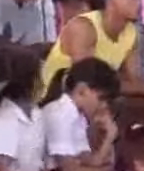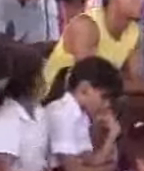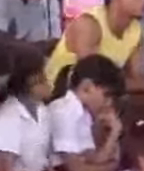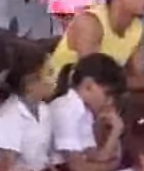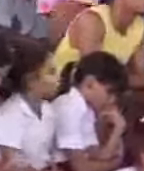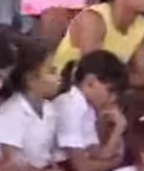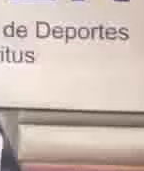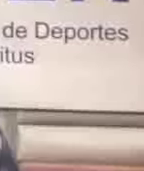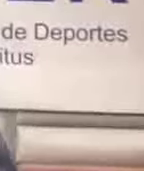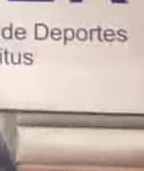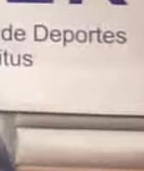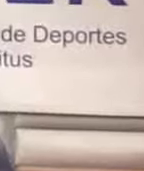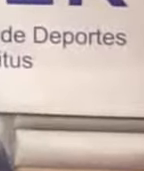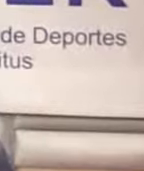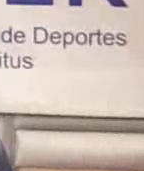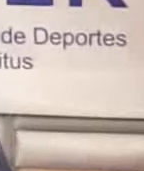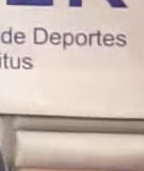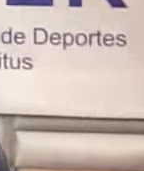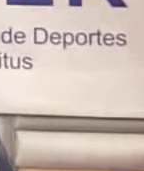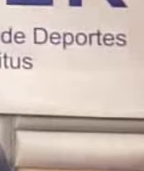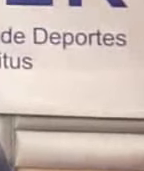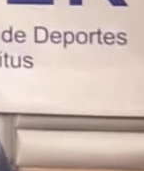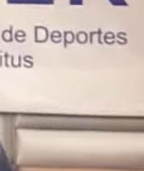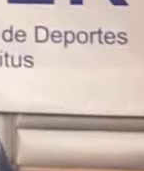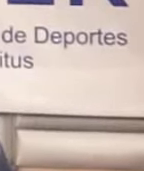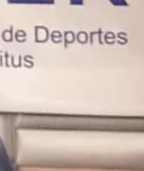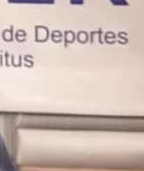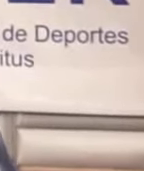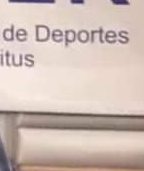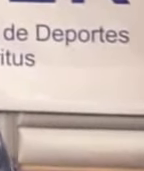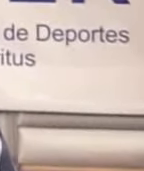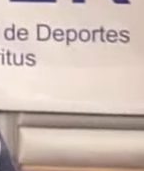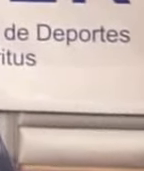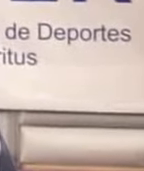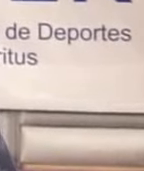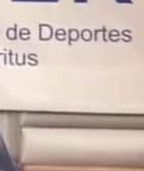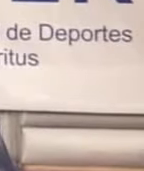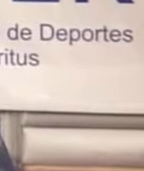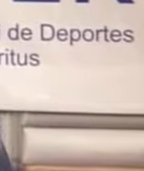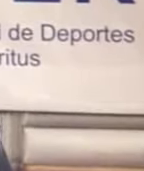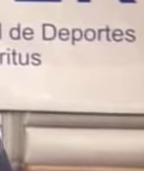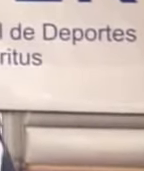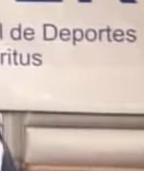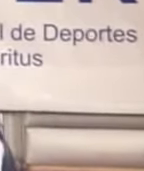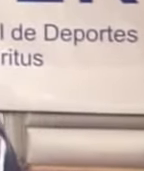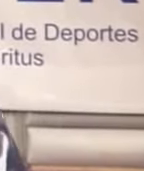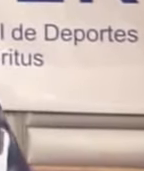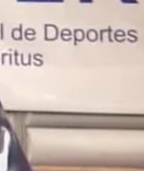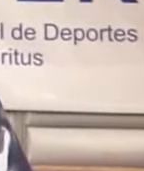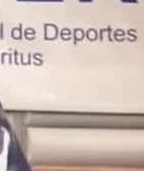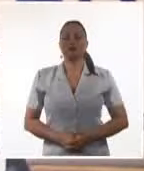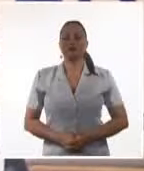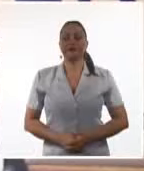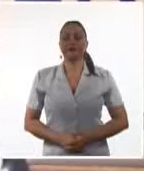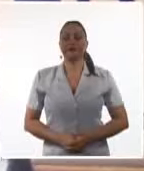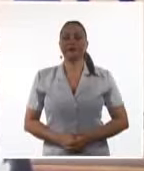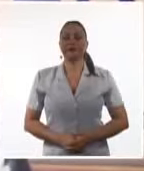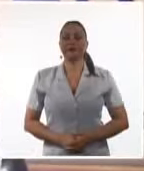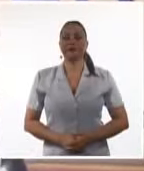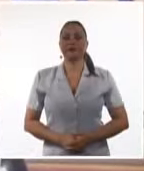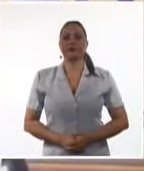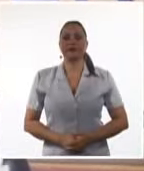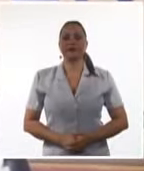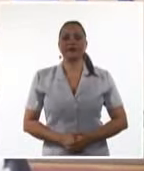las provincias, con una calidad, una elevada calidad técnica, e incluso muchos de los atletas que han peleado,